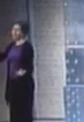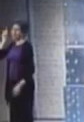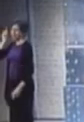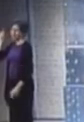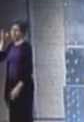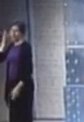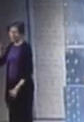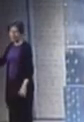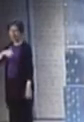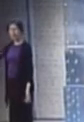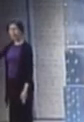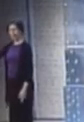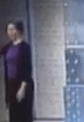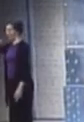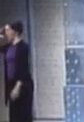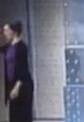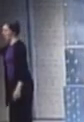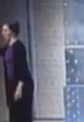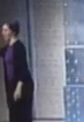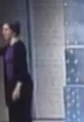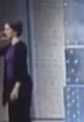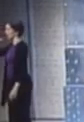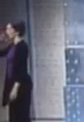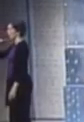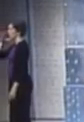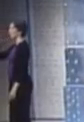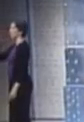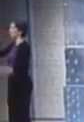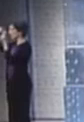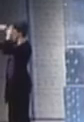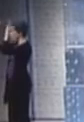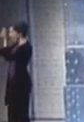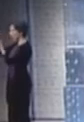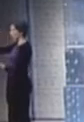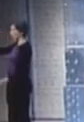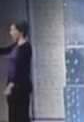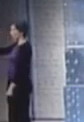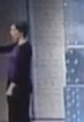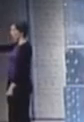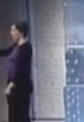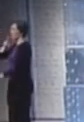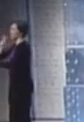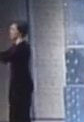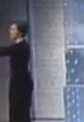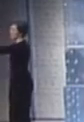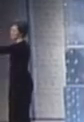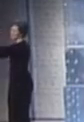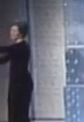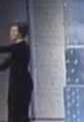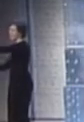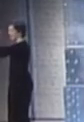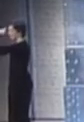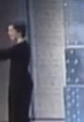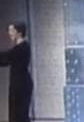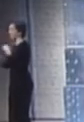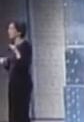es muy inteligente porque se sabe el nombre de todos los Pokémones, pero lo que ustedes les están enseñando, eso no se lo aprende. Pues porque,